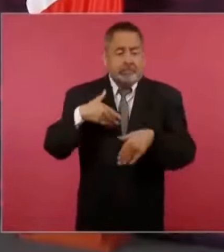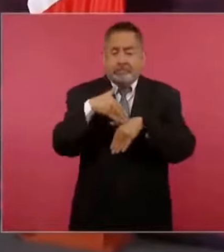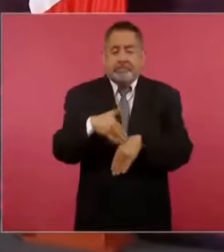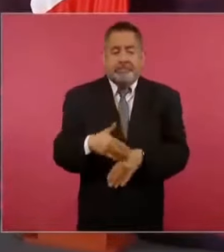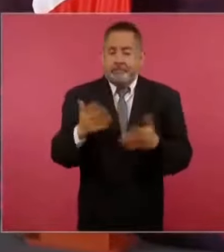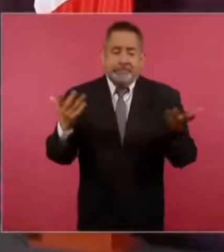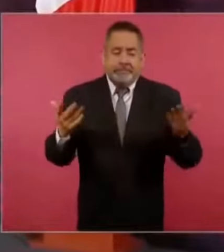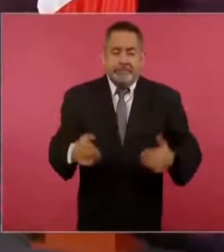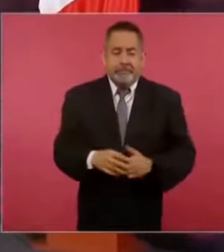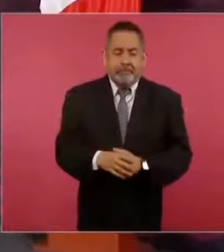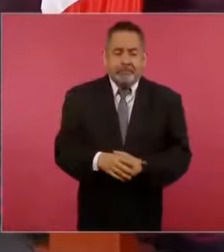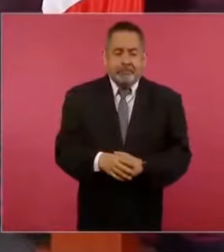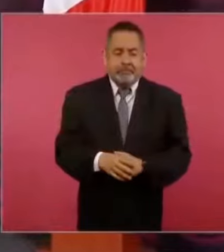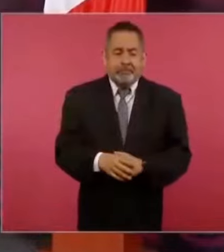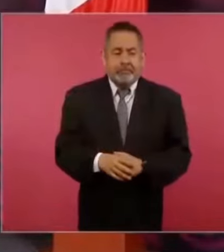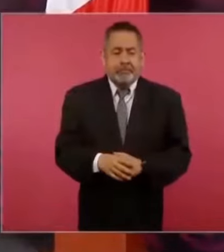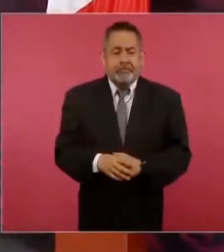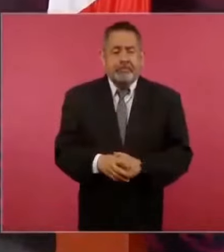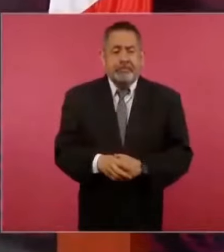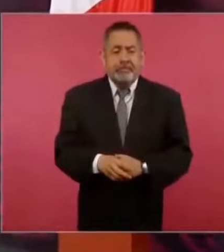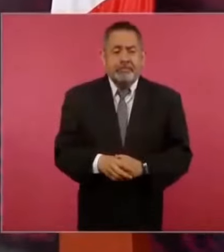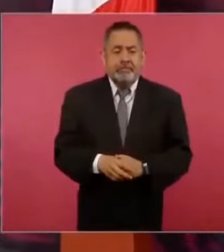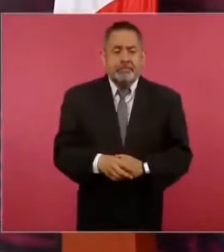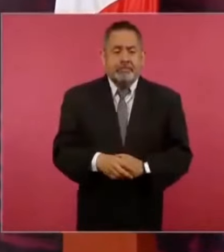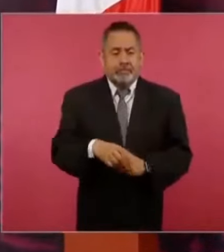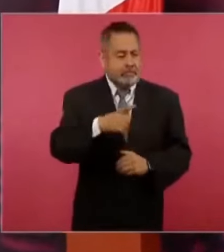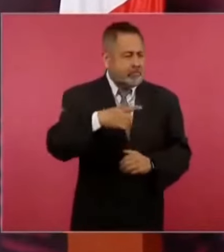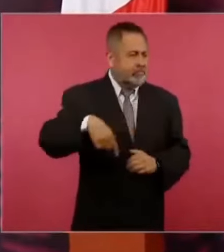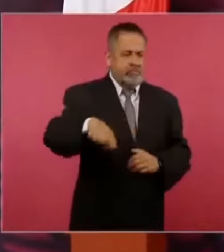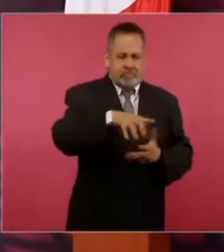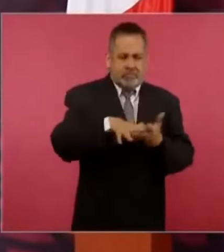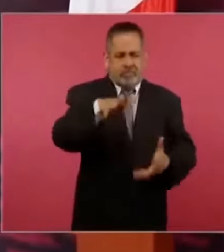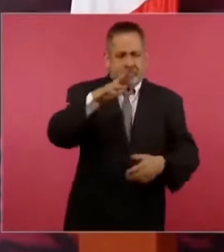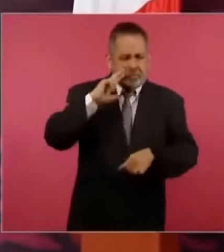además casi todos son muy